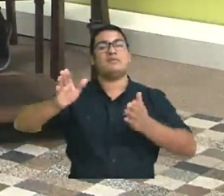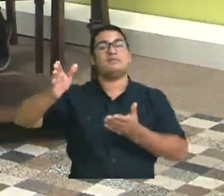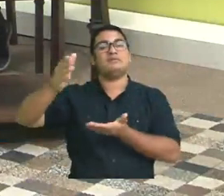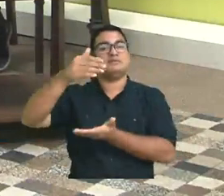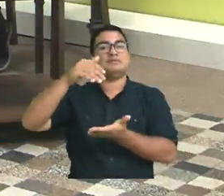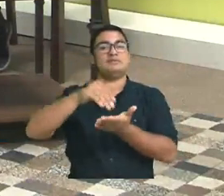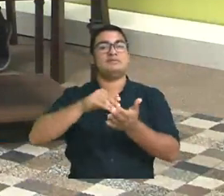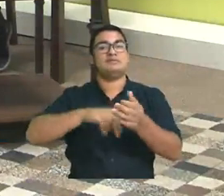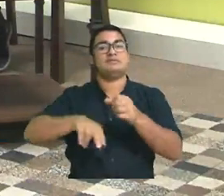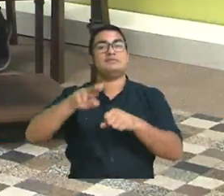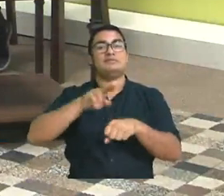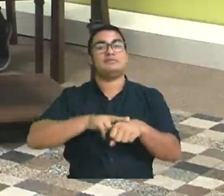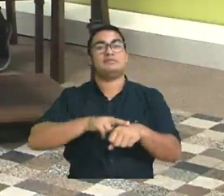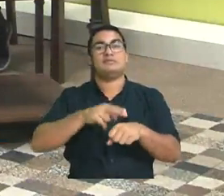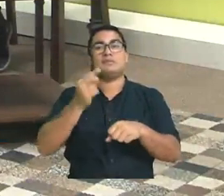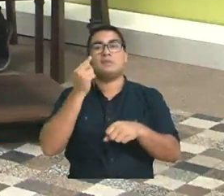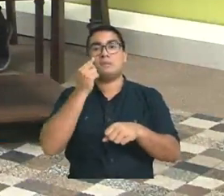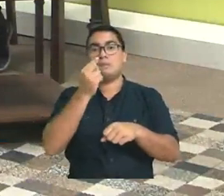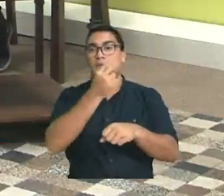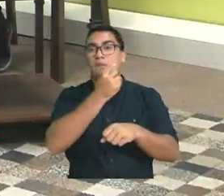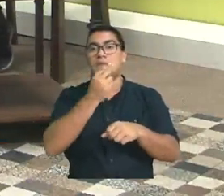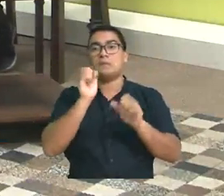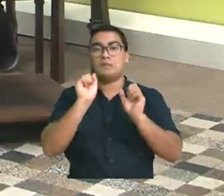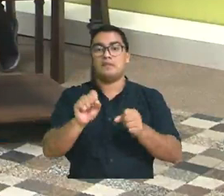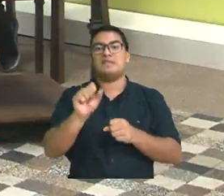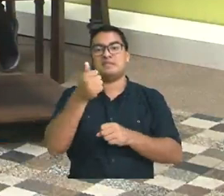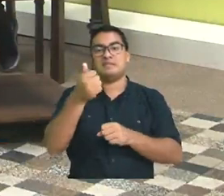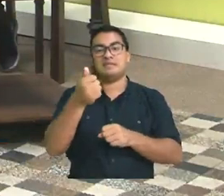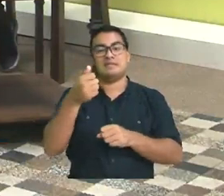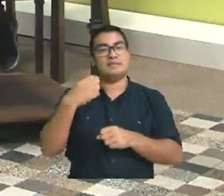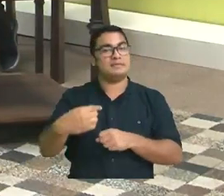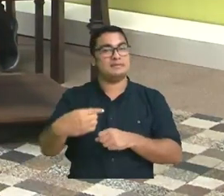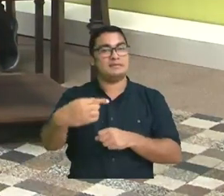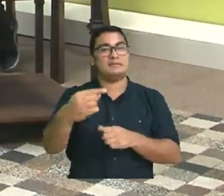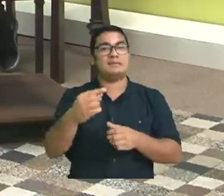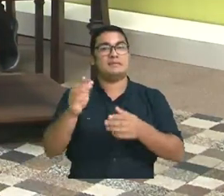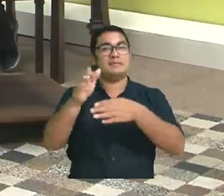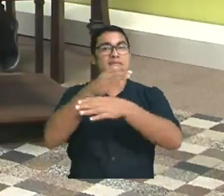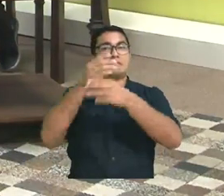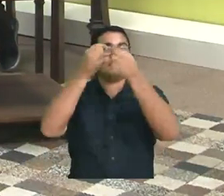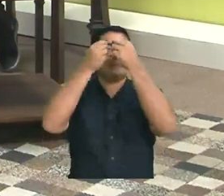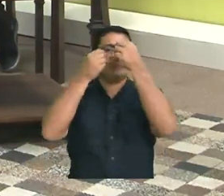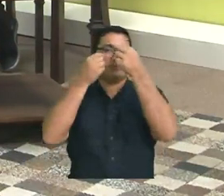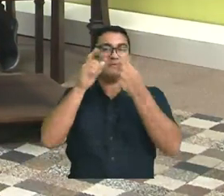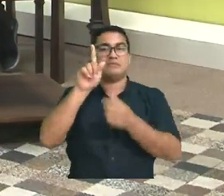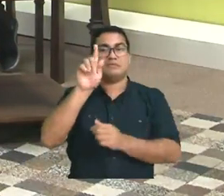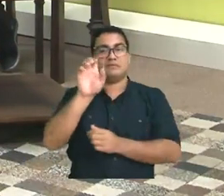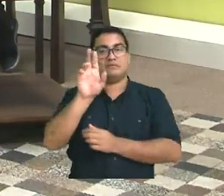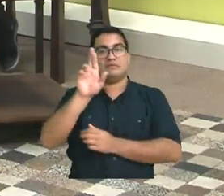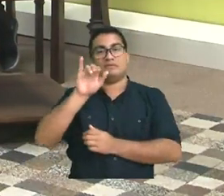de Oftalmología. Se pueden realizar de hasta 6 cirugías diarias de cirugías de pterigio. Entonces,